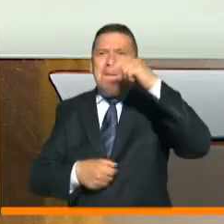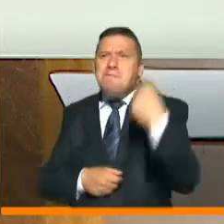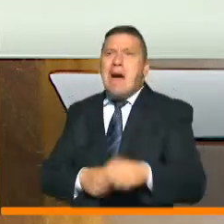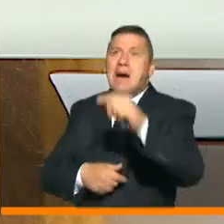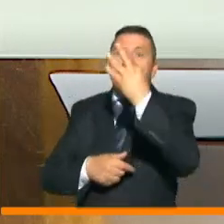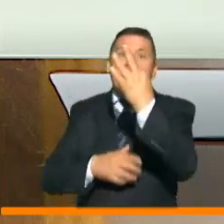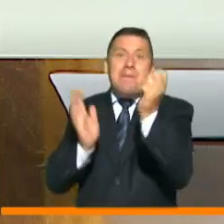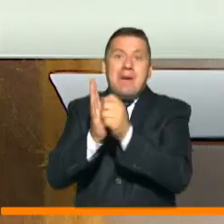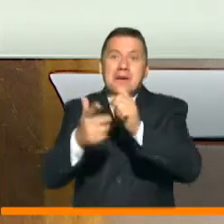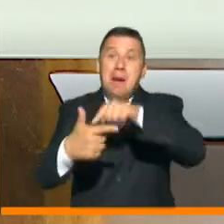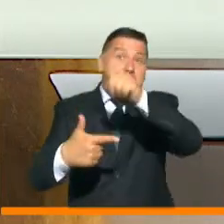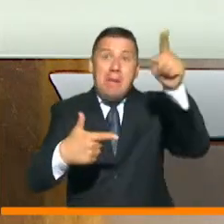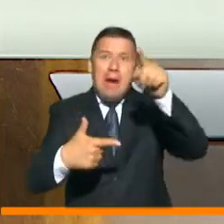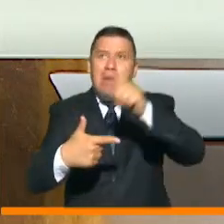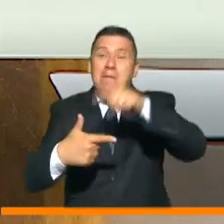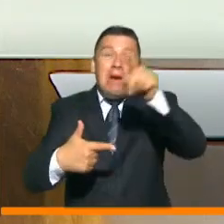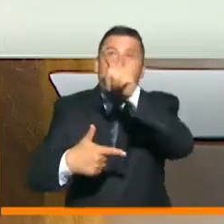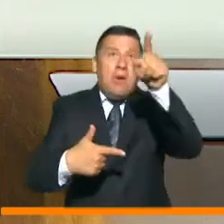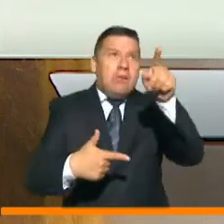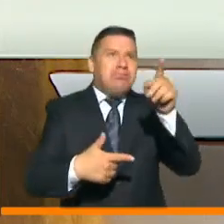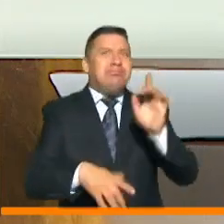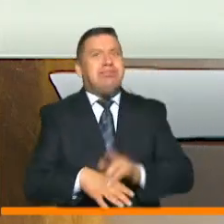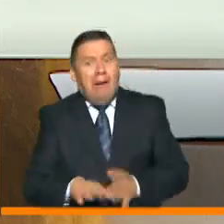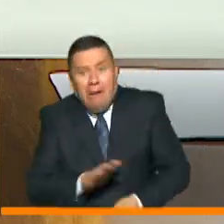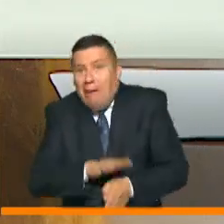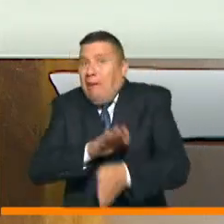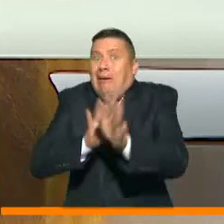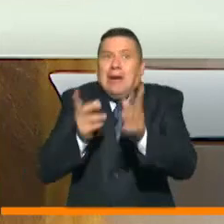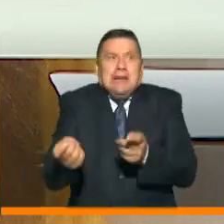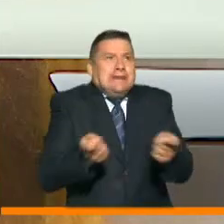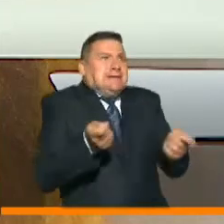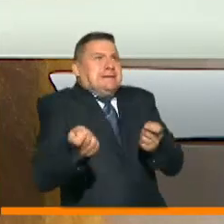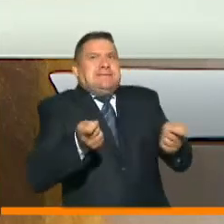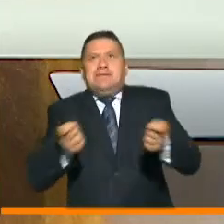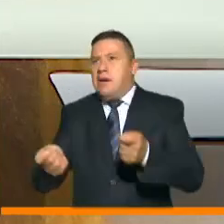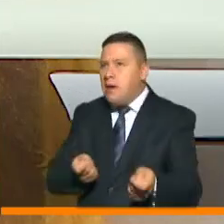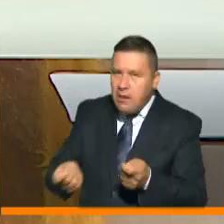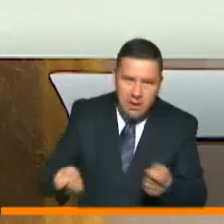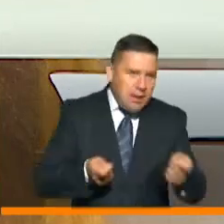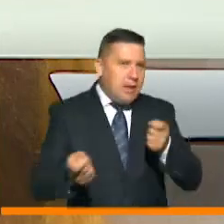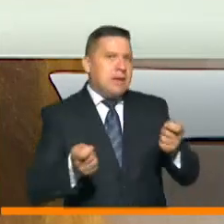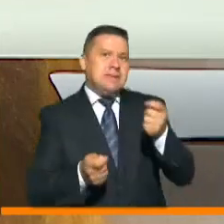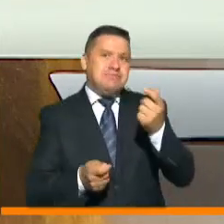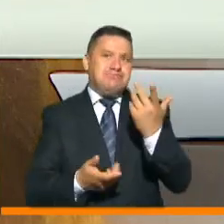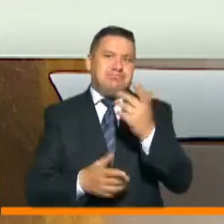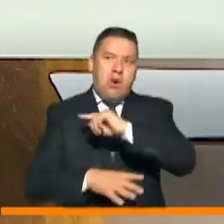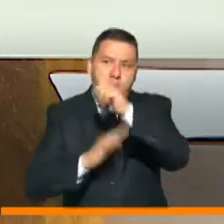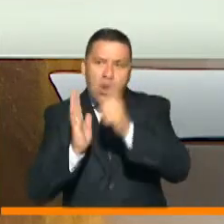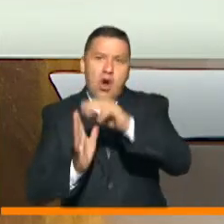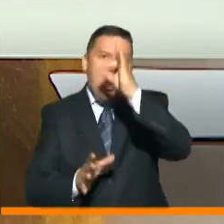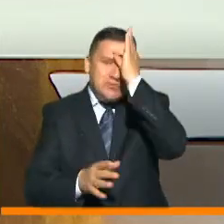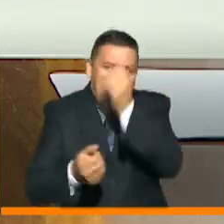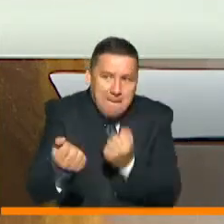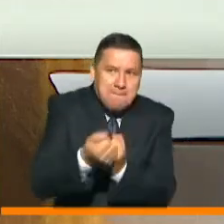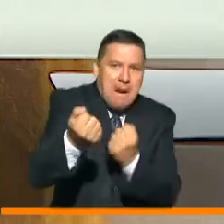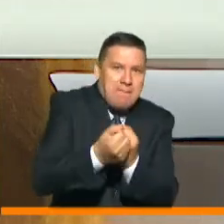tercer pico y, por supuesto, tenemos que irlo sorteando y proteger la disponibilidad de toda la red integrada hospitalaria del país, entre